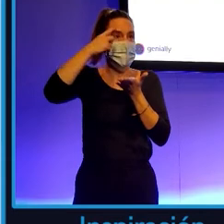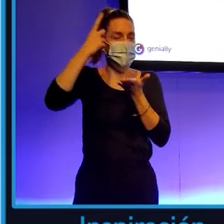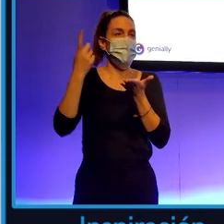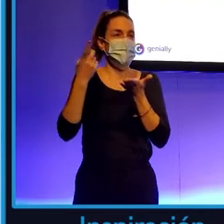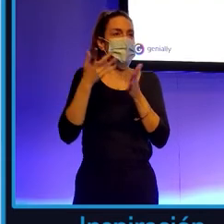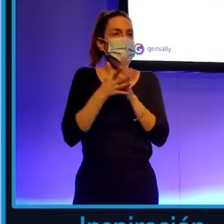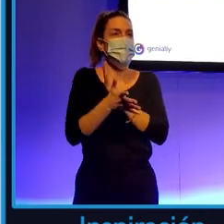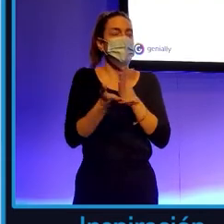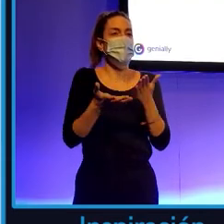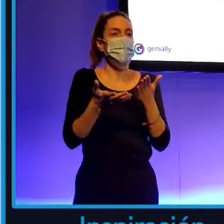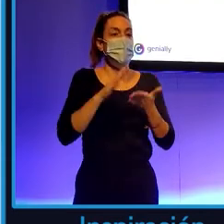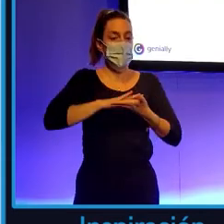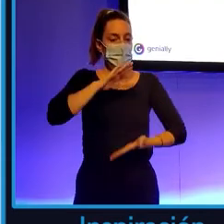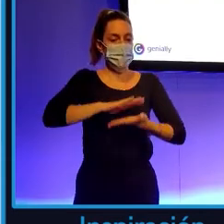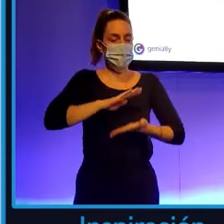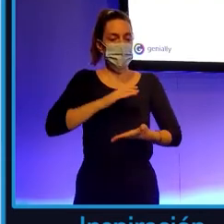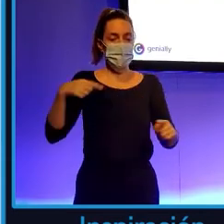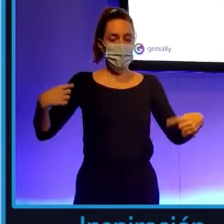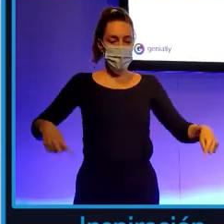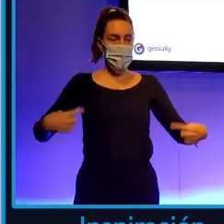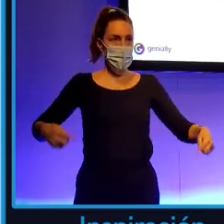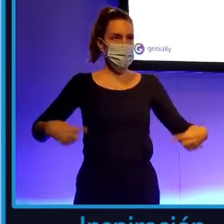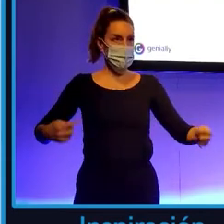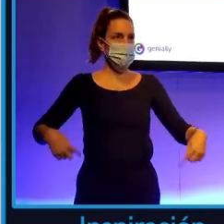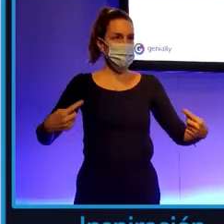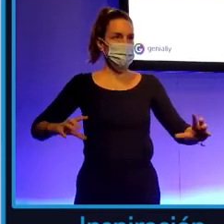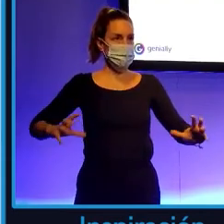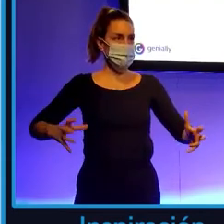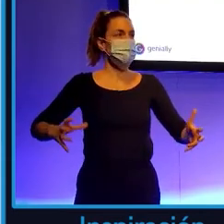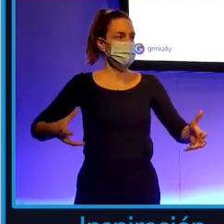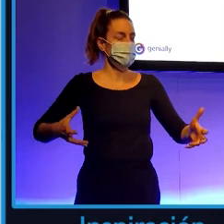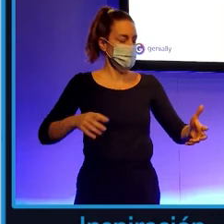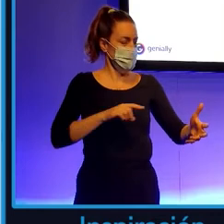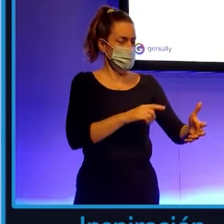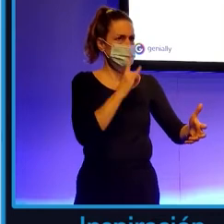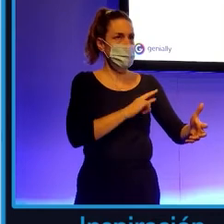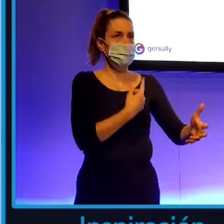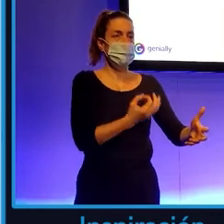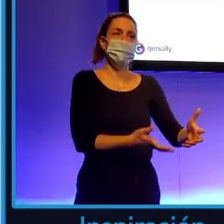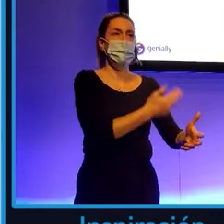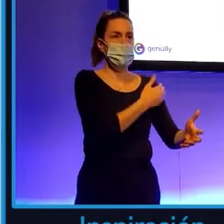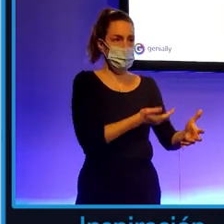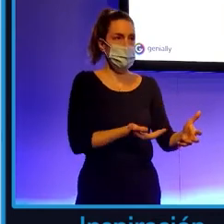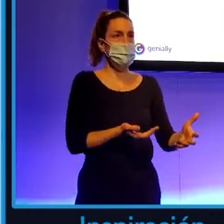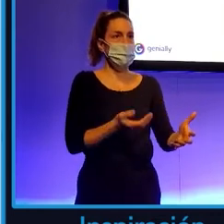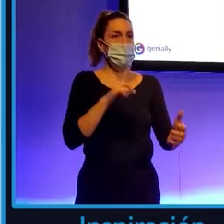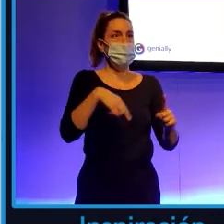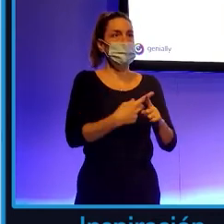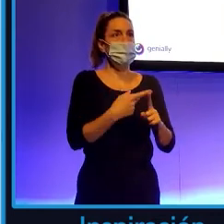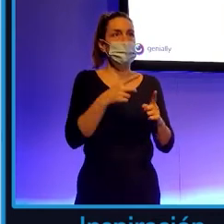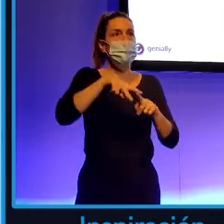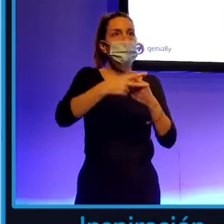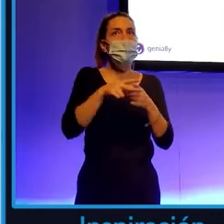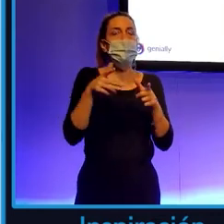cuánto te va a durar las ruedas del coche y cuando del camión y cuando las tienes que cambiar y además sabes a qué taller tienes que